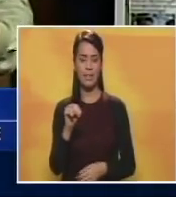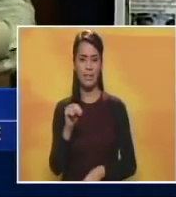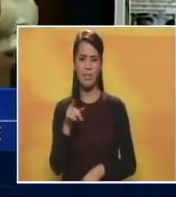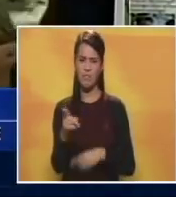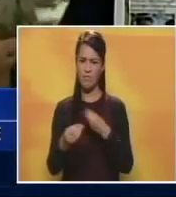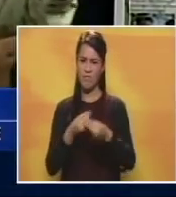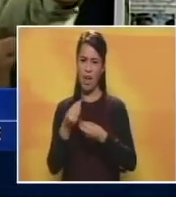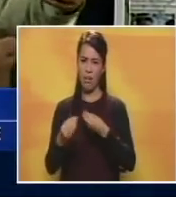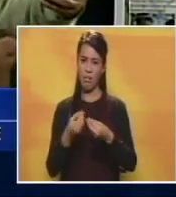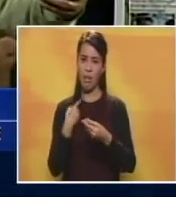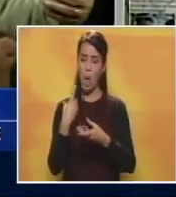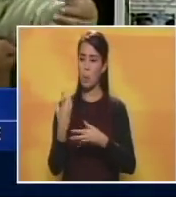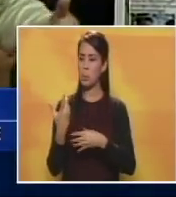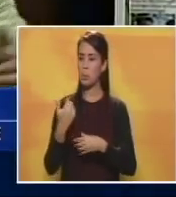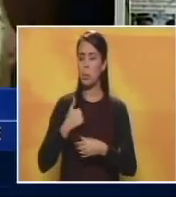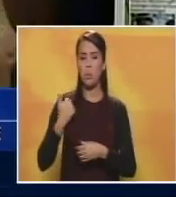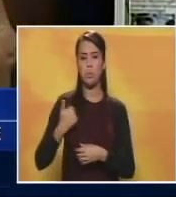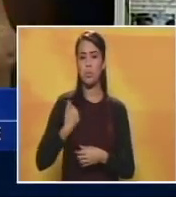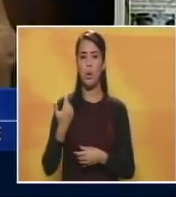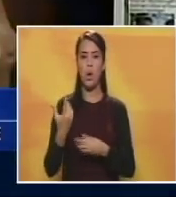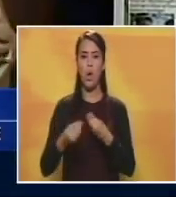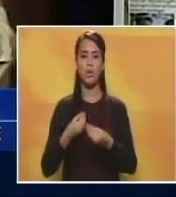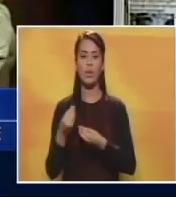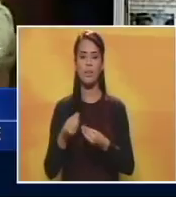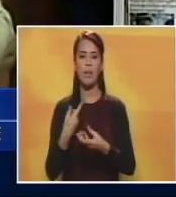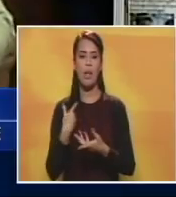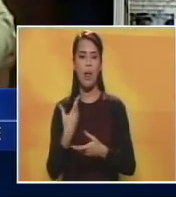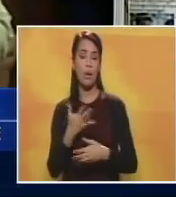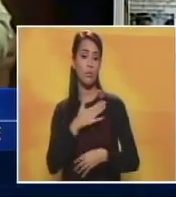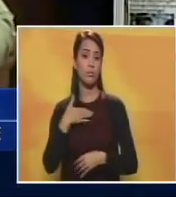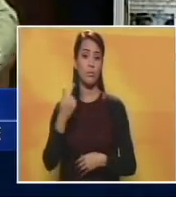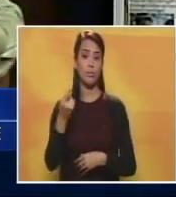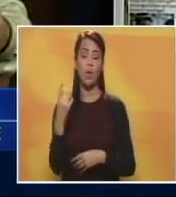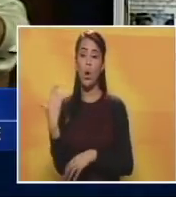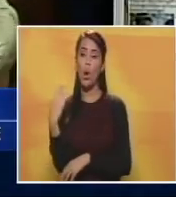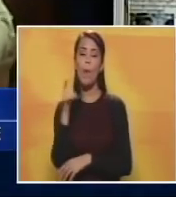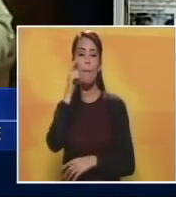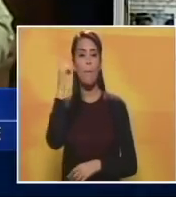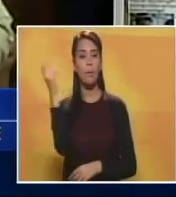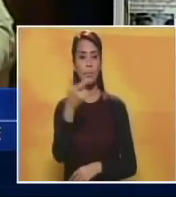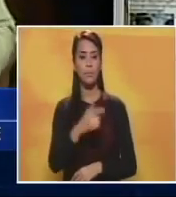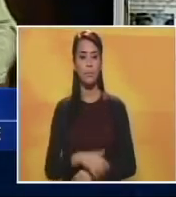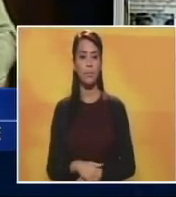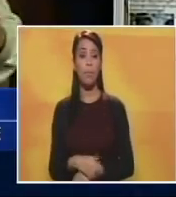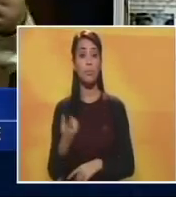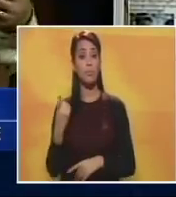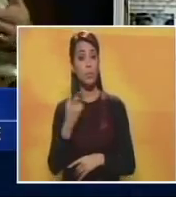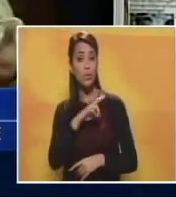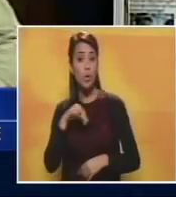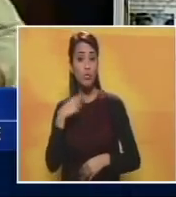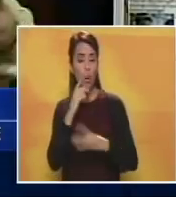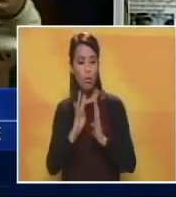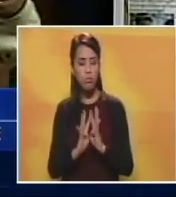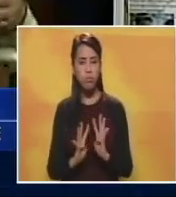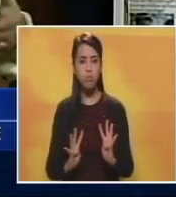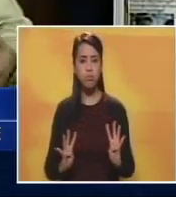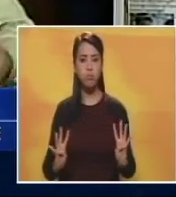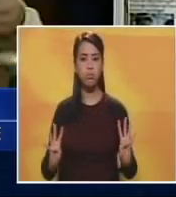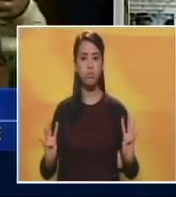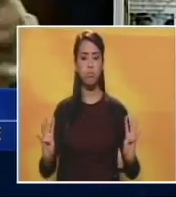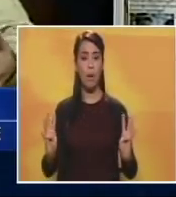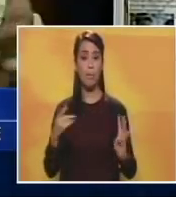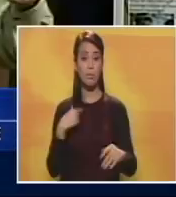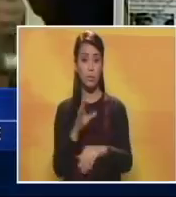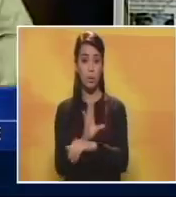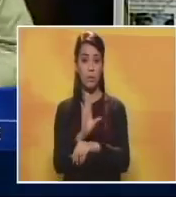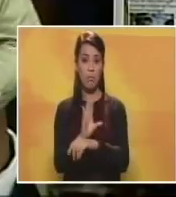Hagan y deshagan con el pueblo de Colombia. Nosotros no, nosotros desplegamos todas nuestras tropas a lo largo de toda la frontera porque es obligación de nuestra